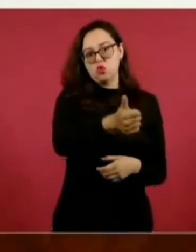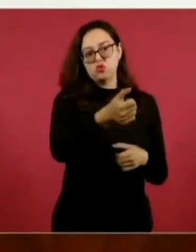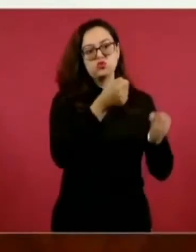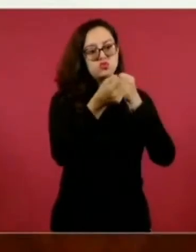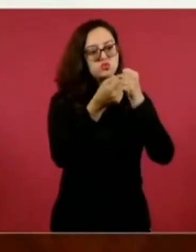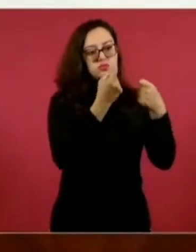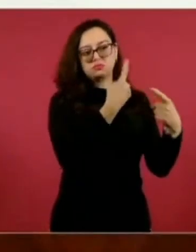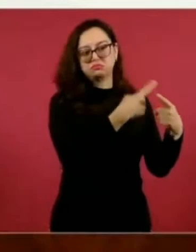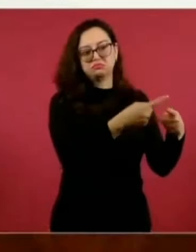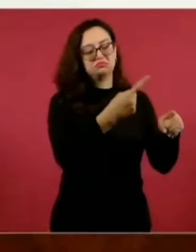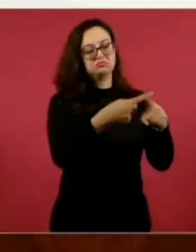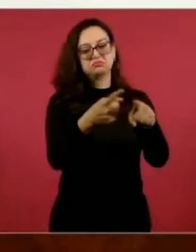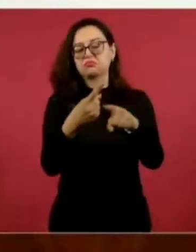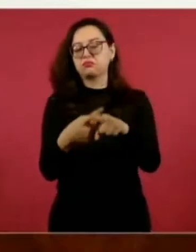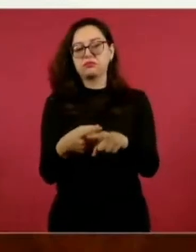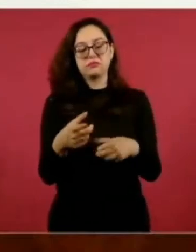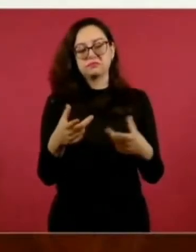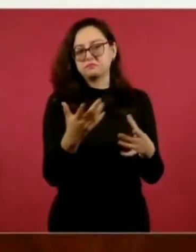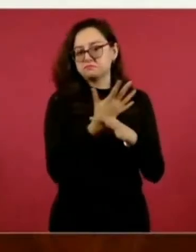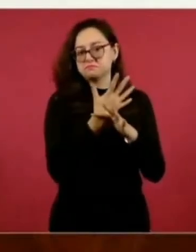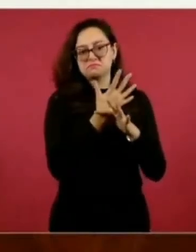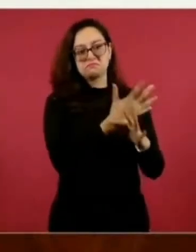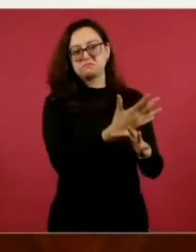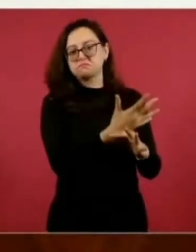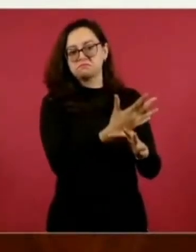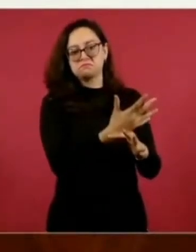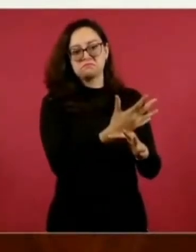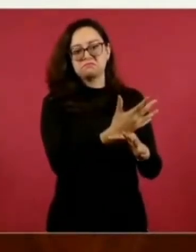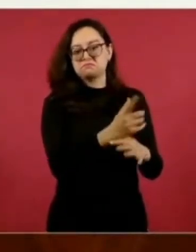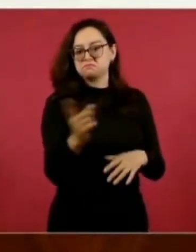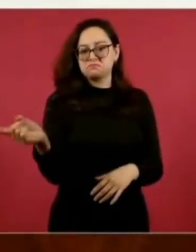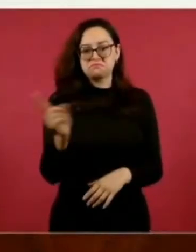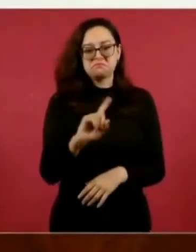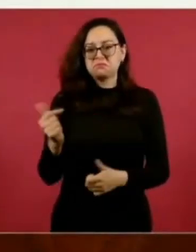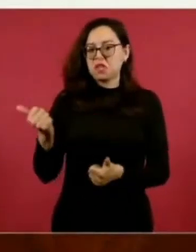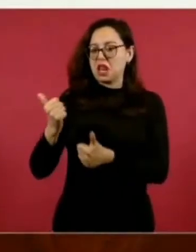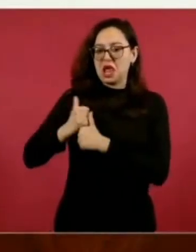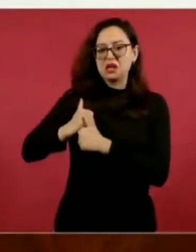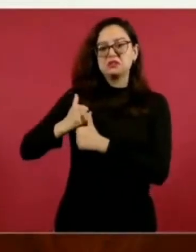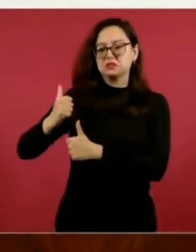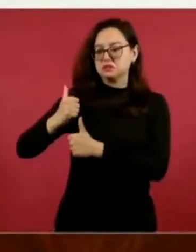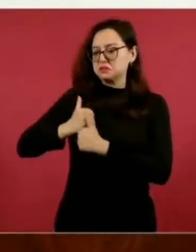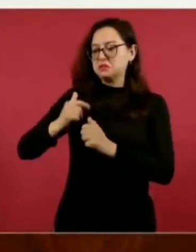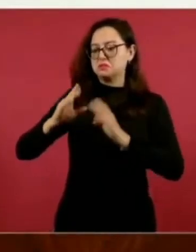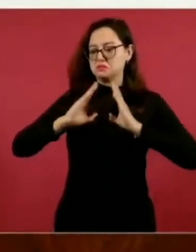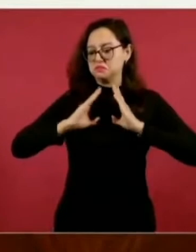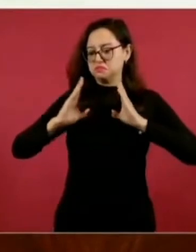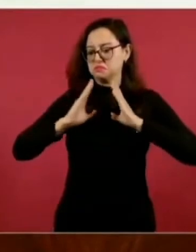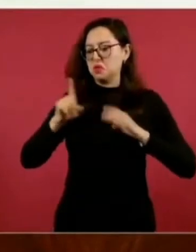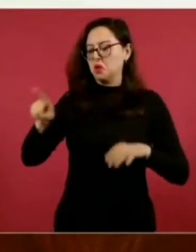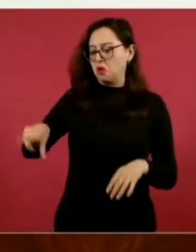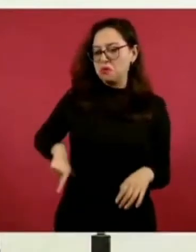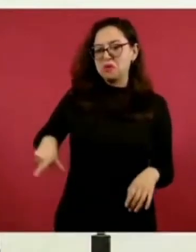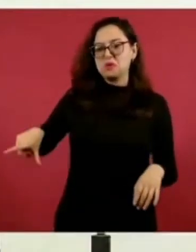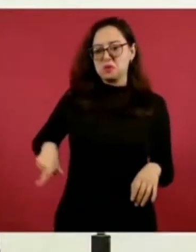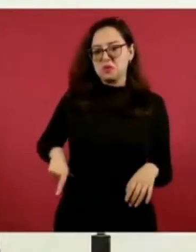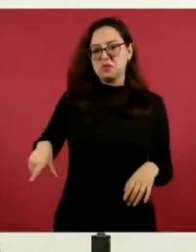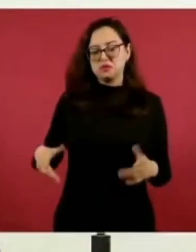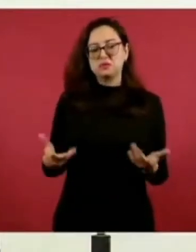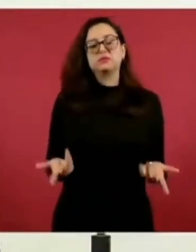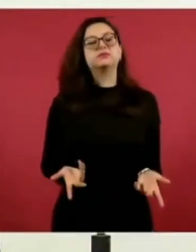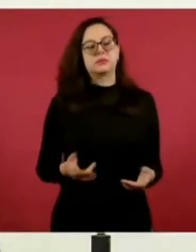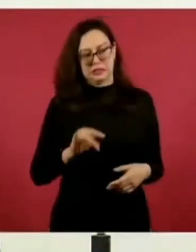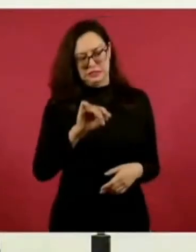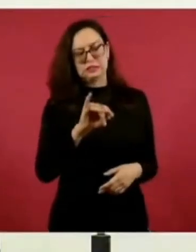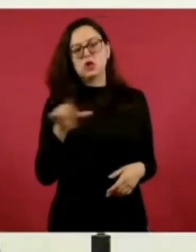que sostienen que fue el Estado y que fue el Ejército. Claro, el Estado